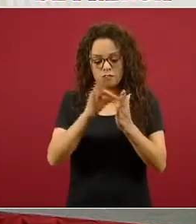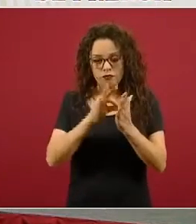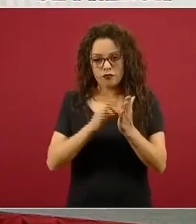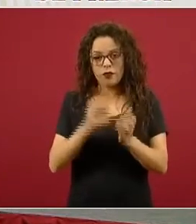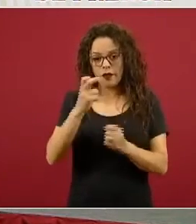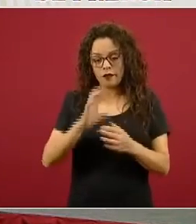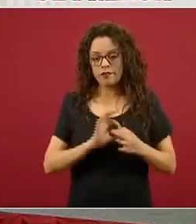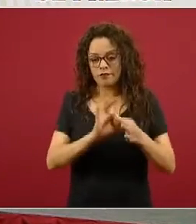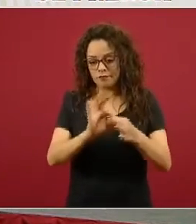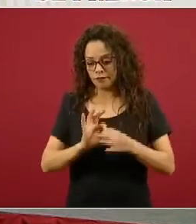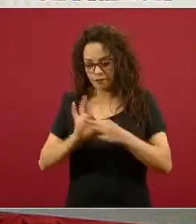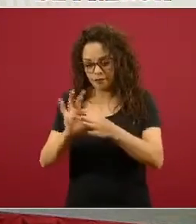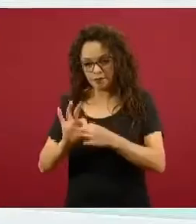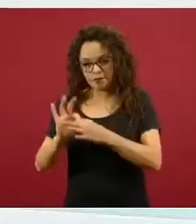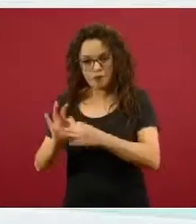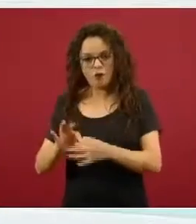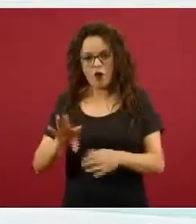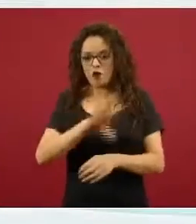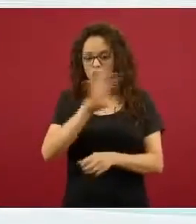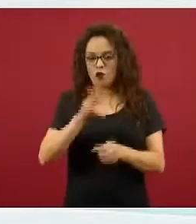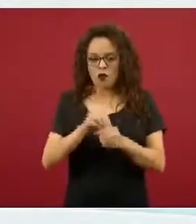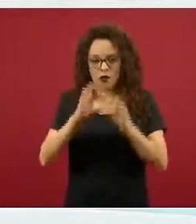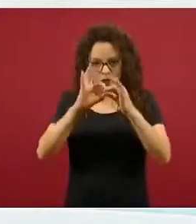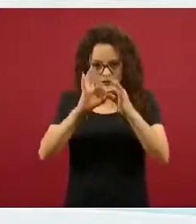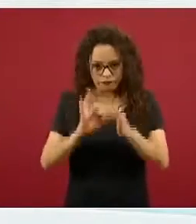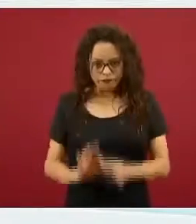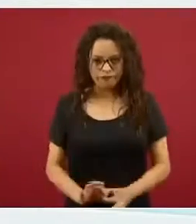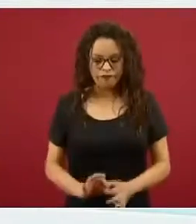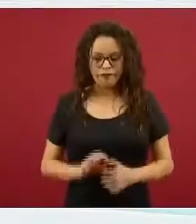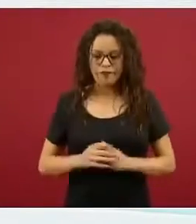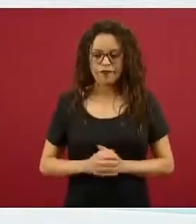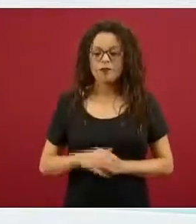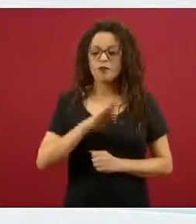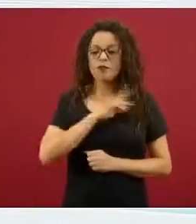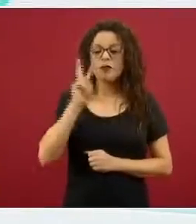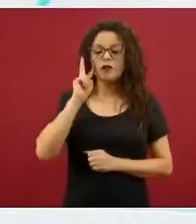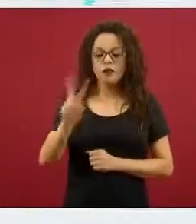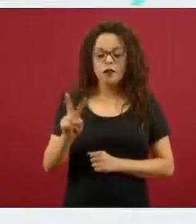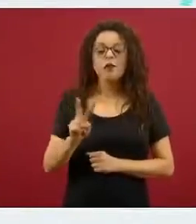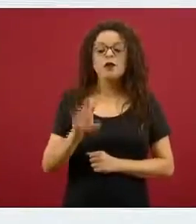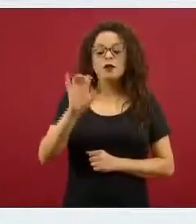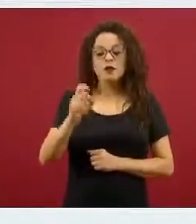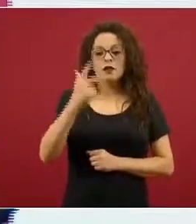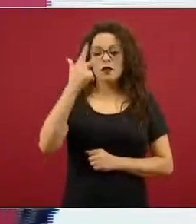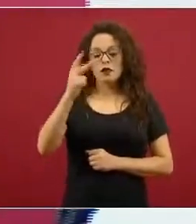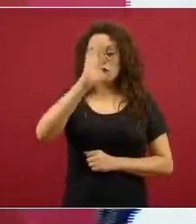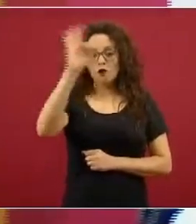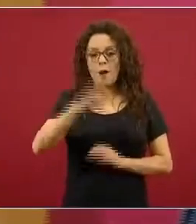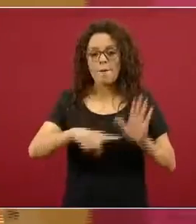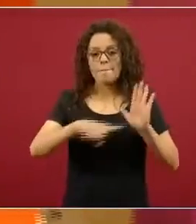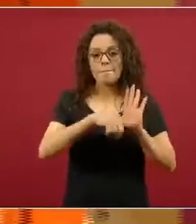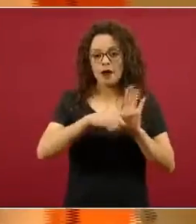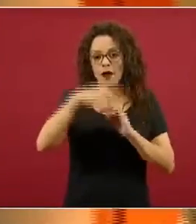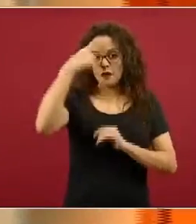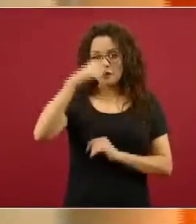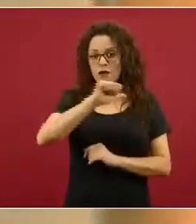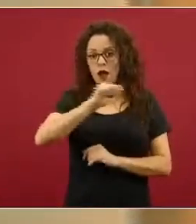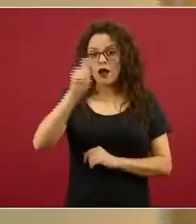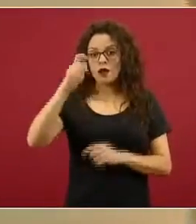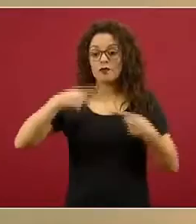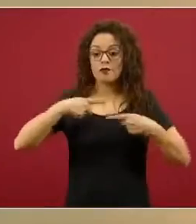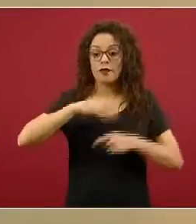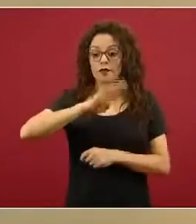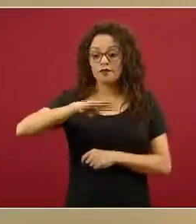correlacionados unos con los otros. Entonces, también vemos un descenso del menos 38% para el caso de las defunciones estimadas. La